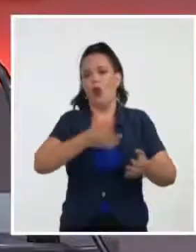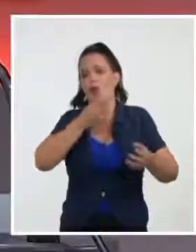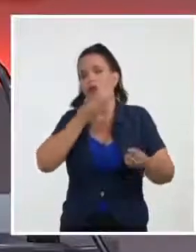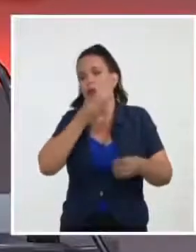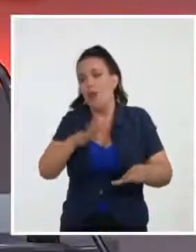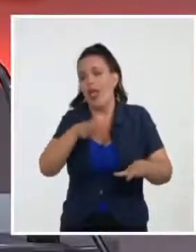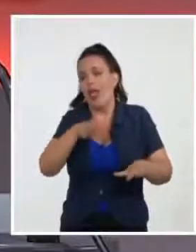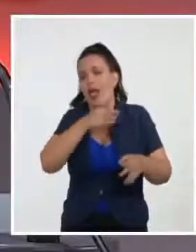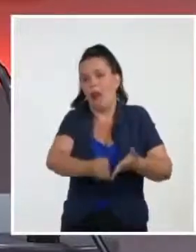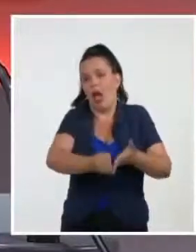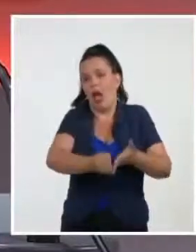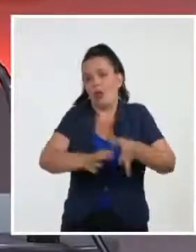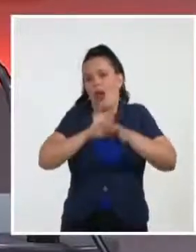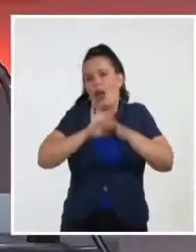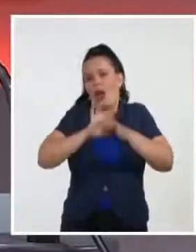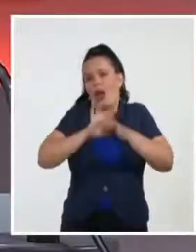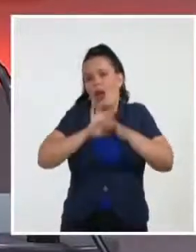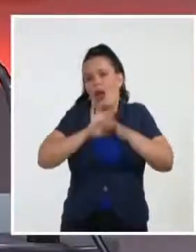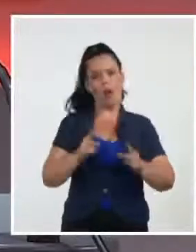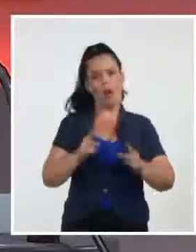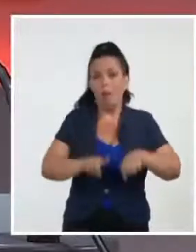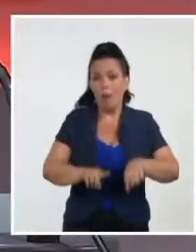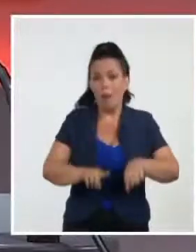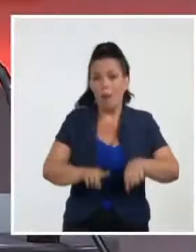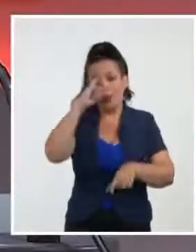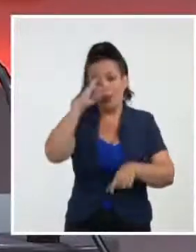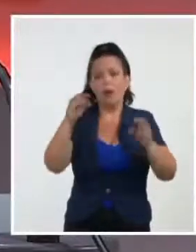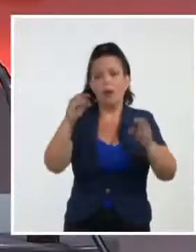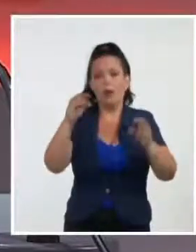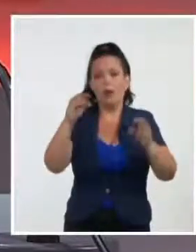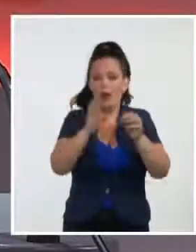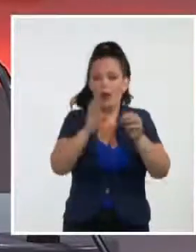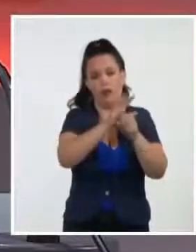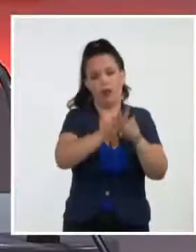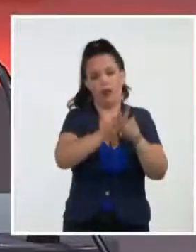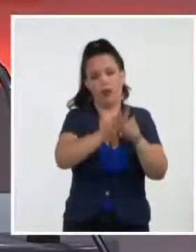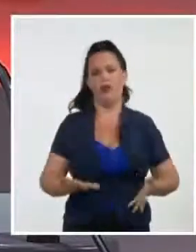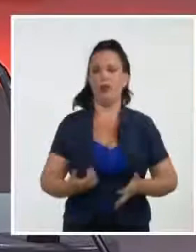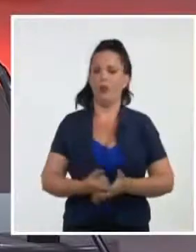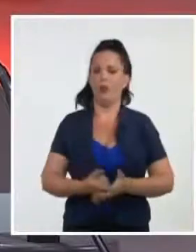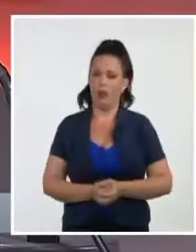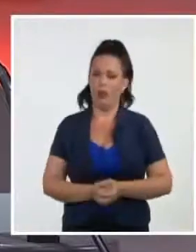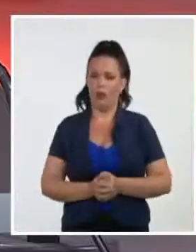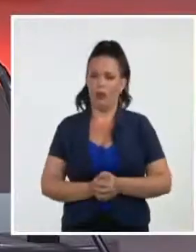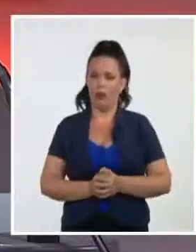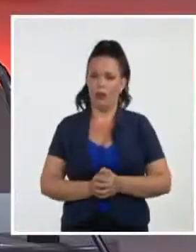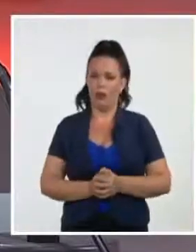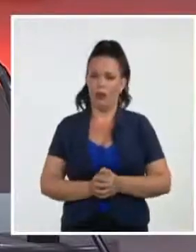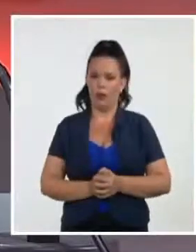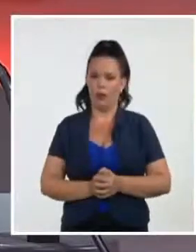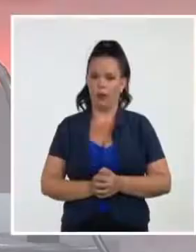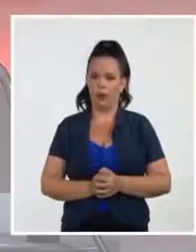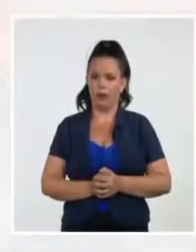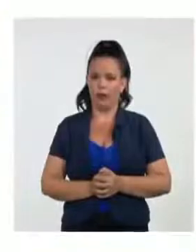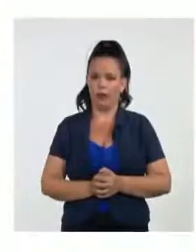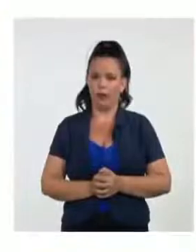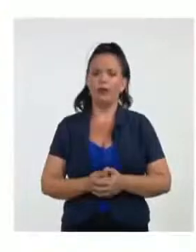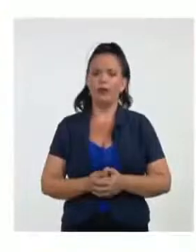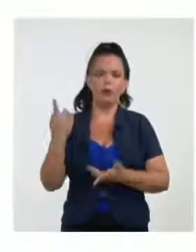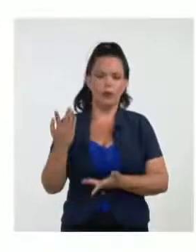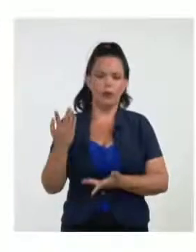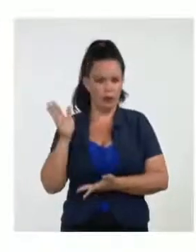y además pueden quedar secuelas también de la enfermedad. Entonces, bueno, los siguientes esquemas que traemos aquí es un